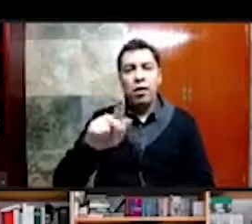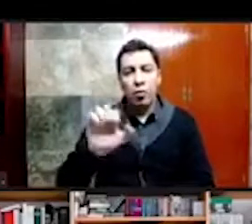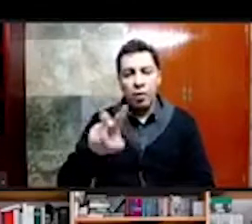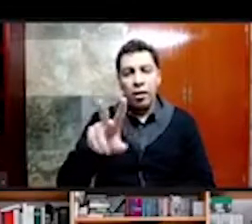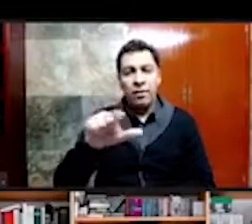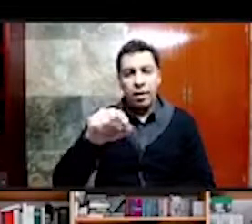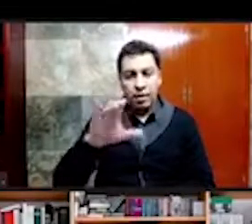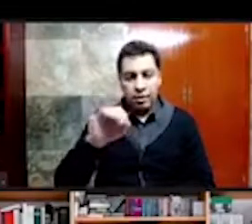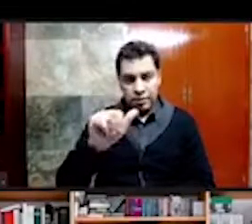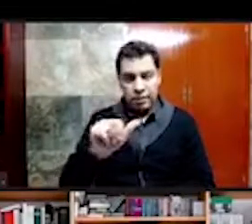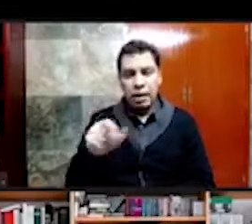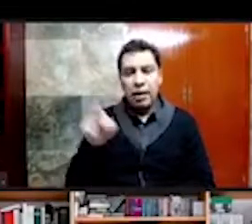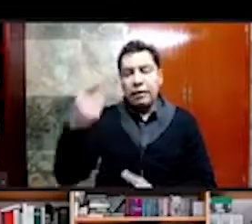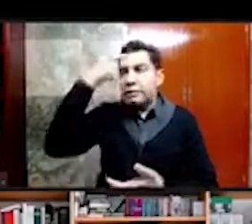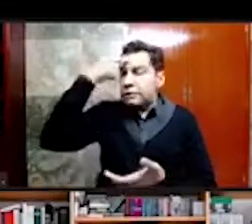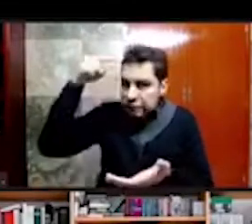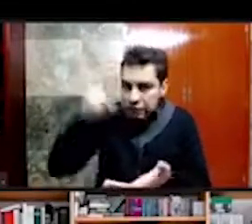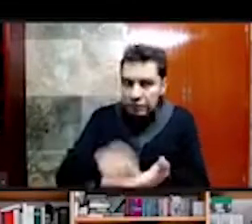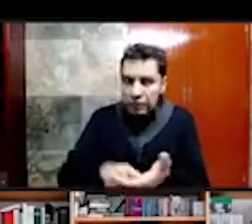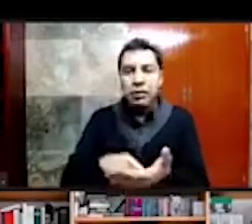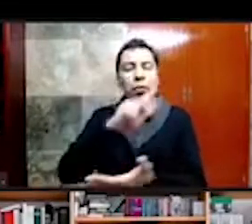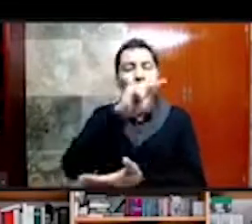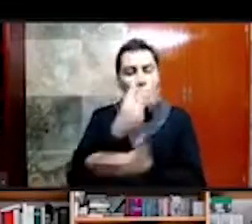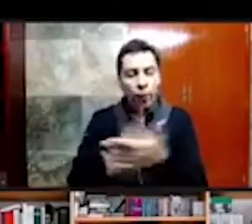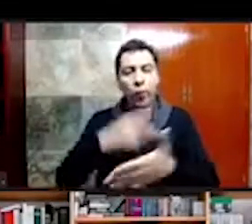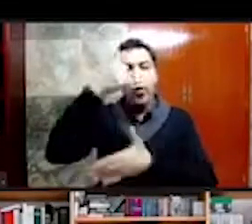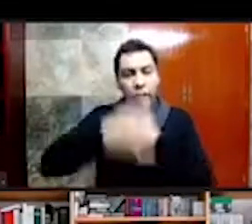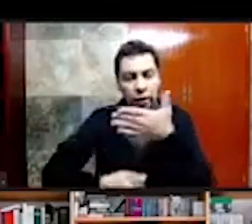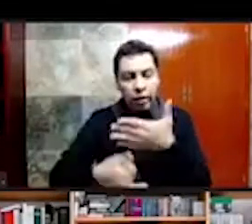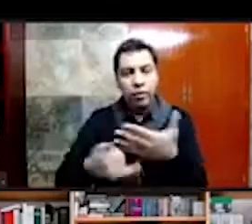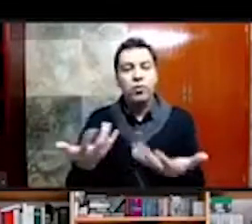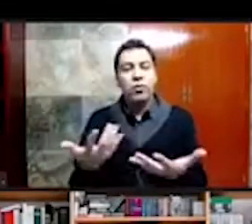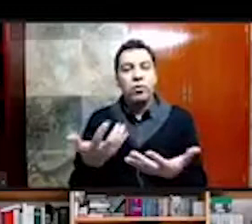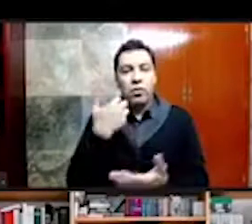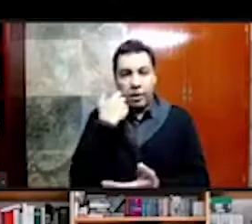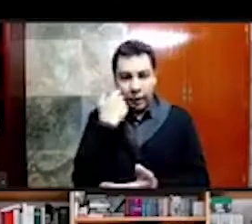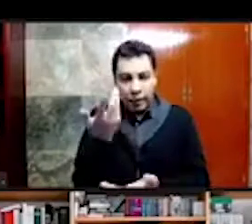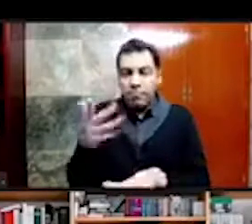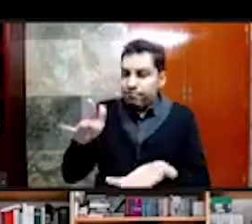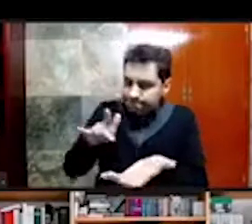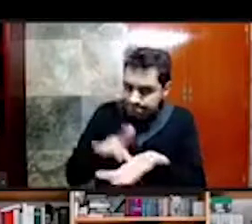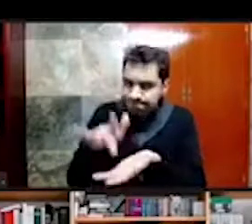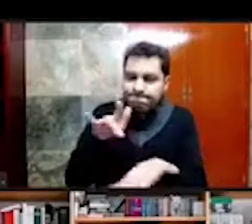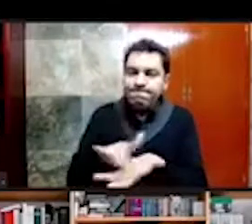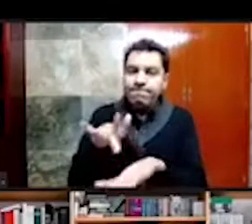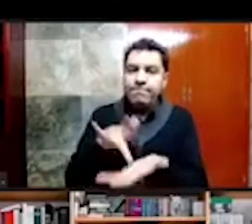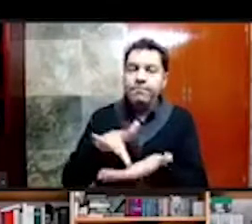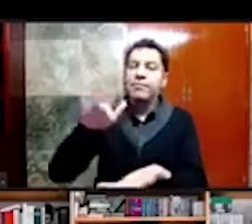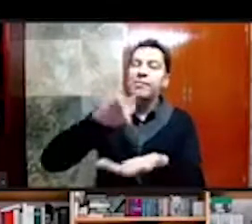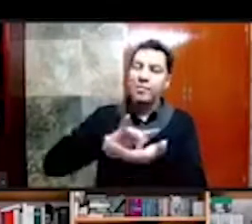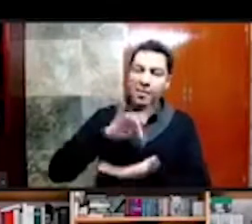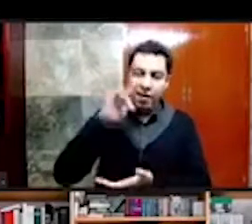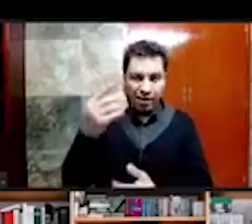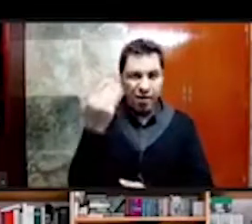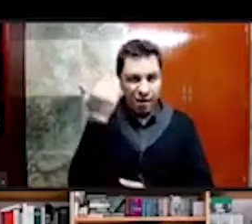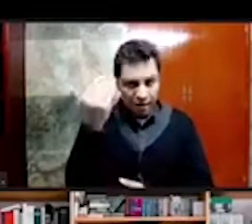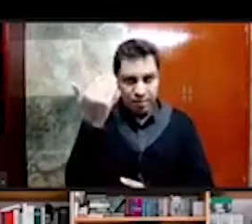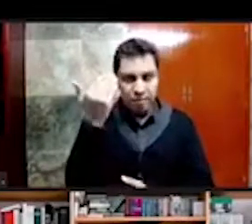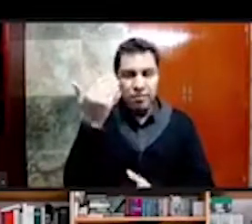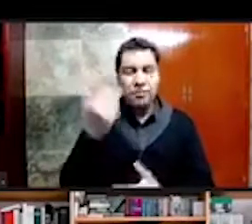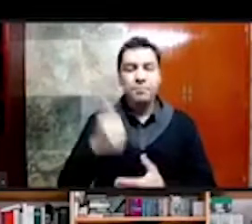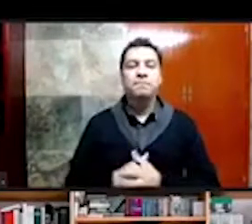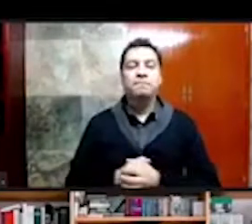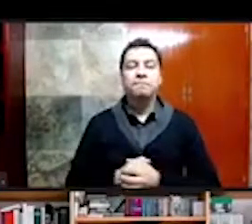por creer en estos en esta iniciativa y por darle el apoyo e